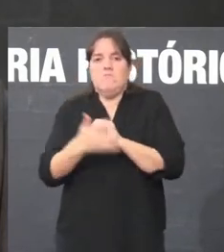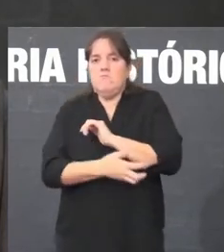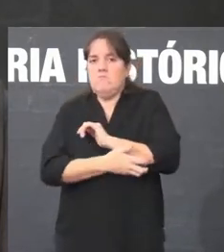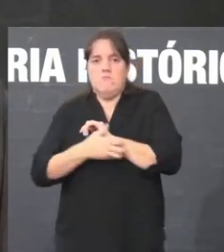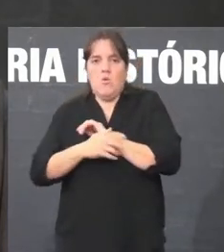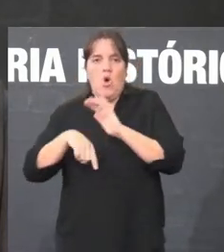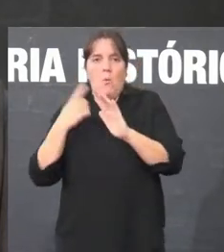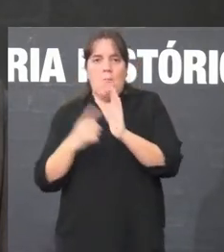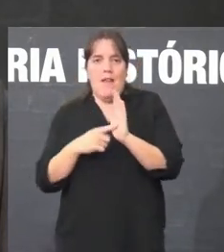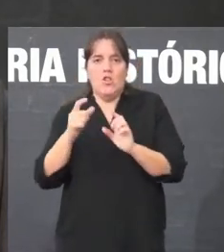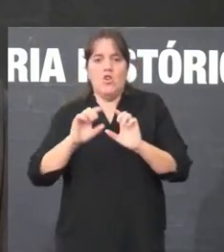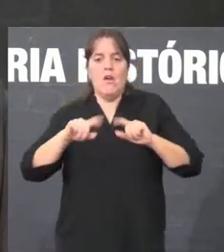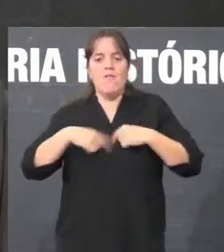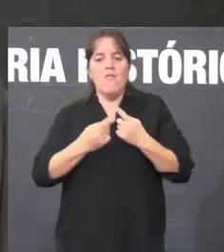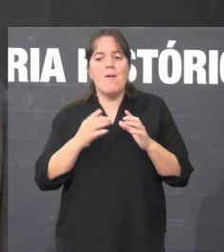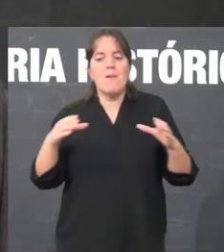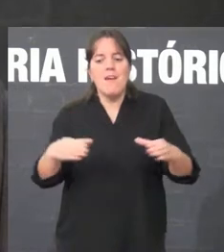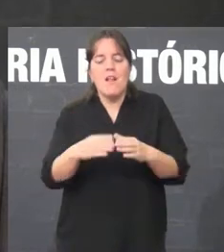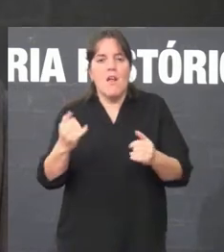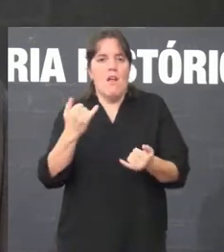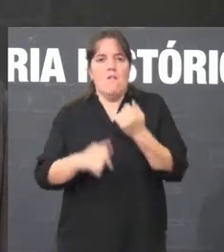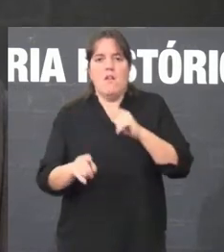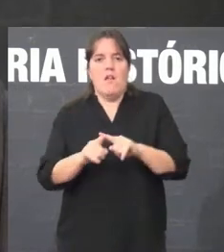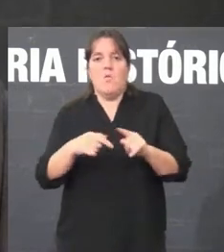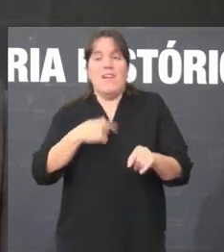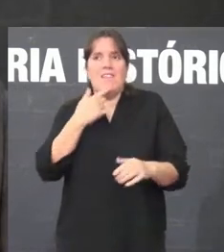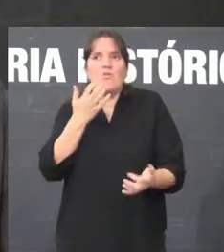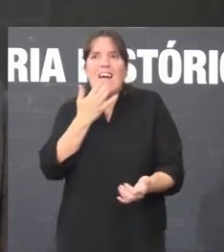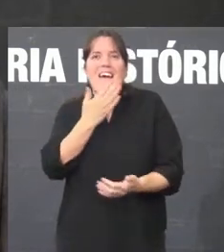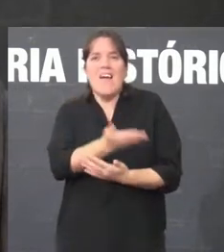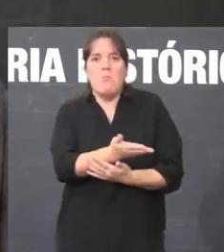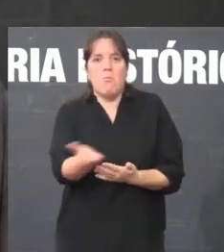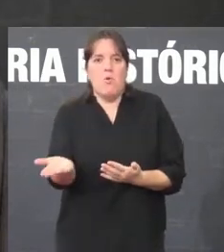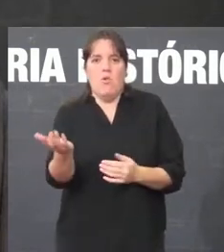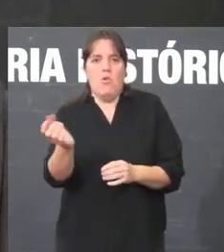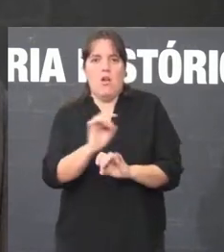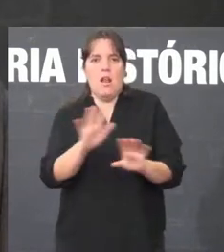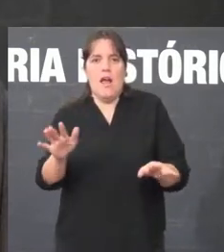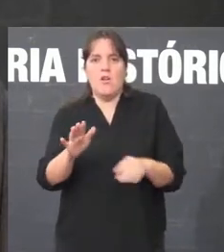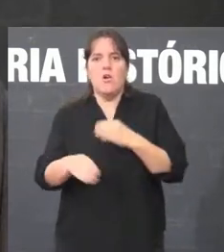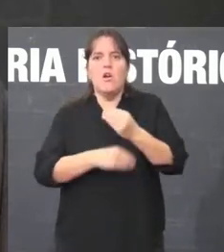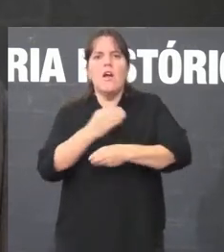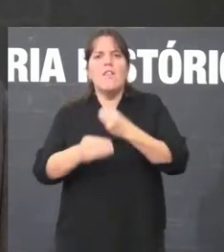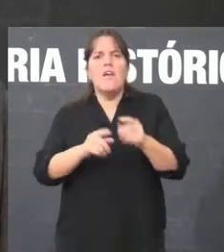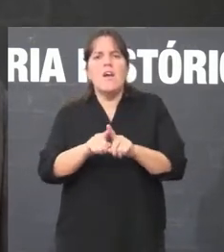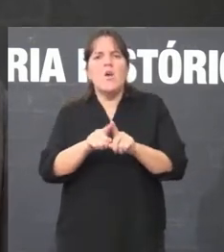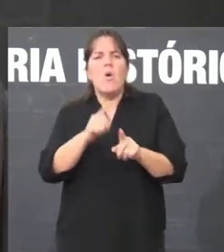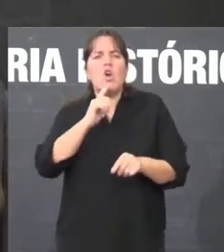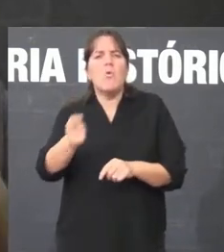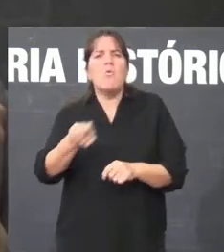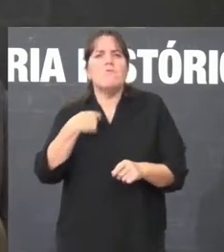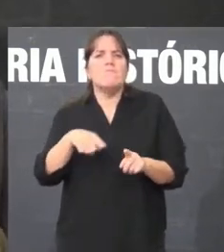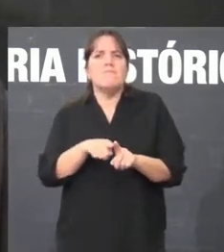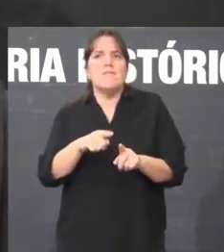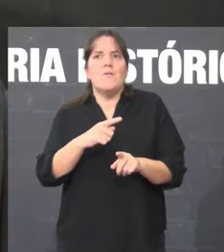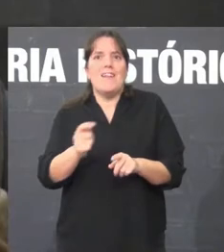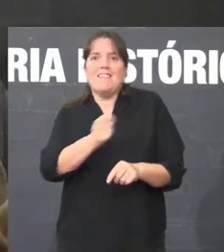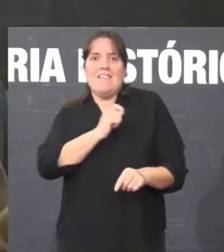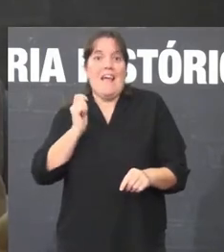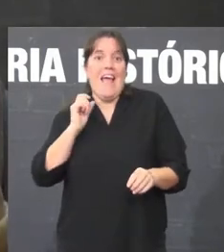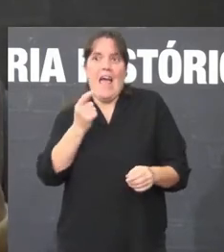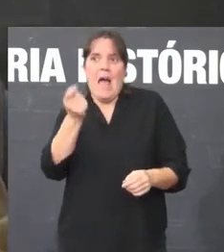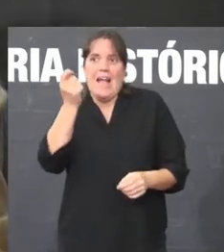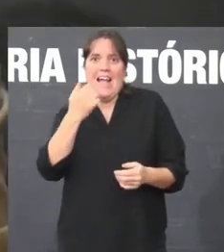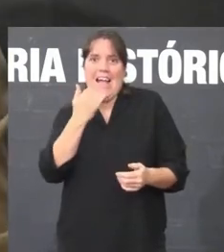familia na miseria. Para min é un exemplo moi simbólico do sadismo que practicaban, pero tamén de como non se buscaba